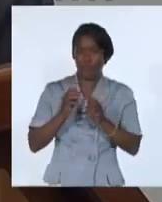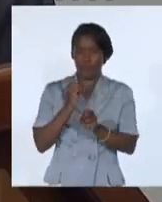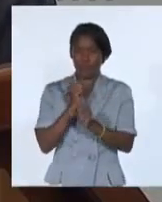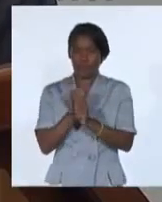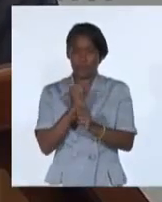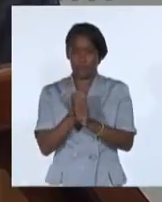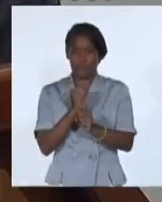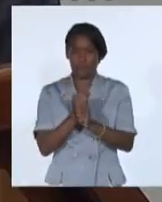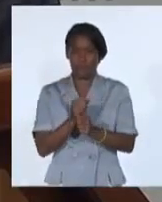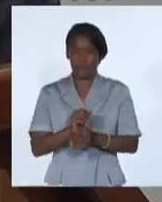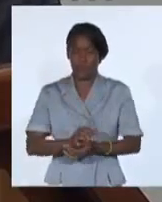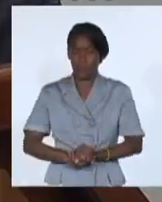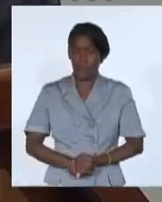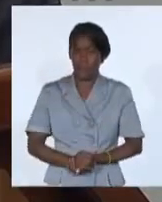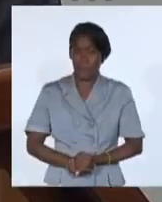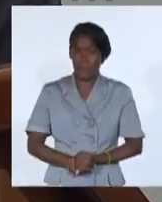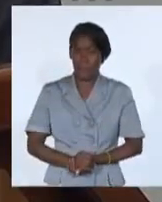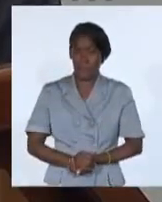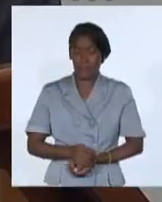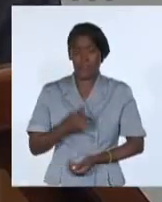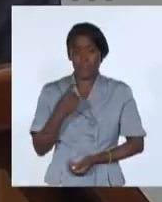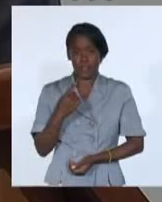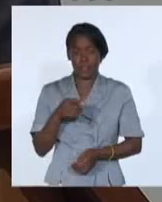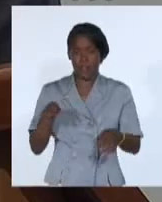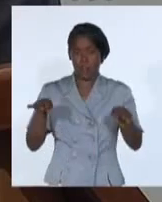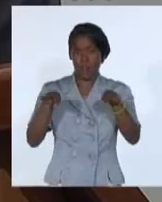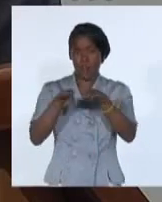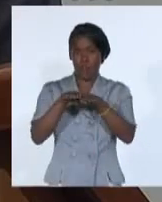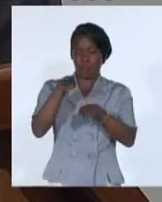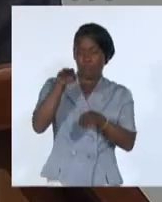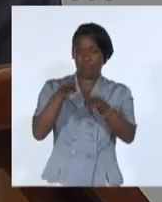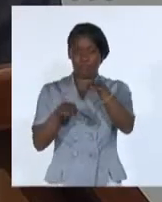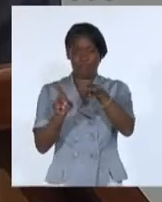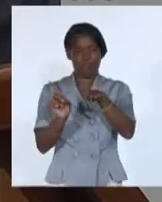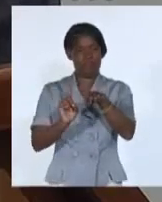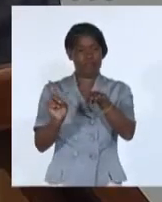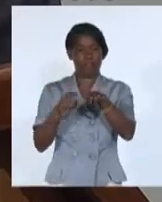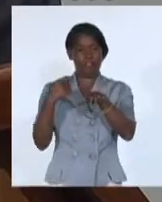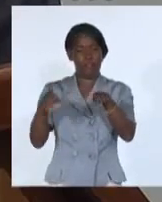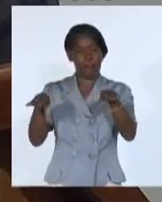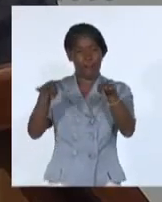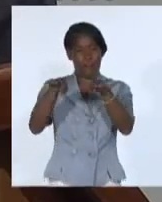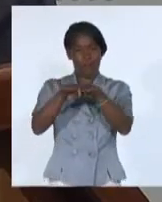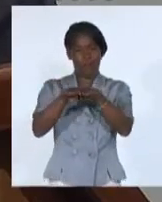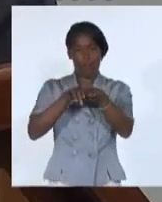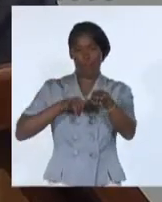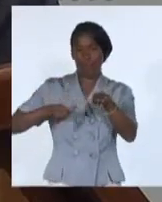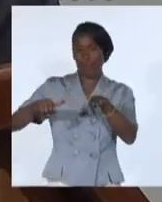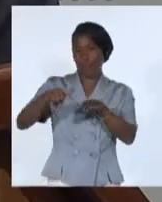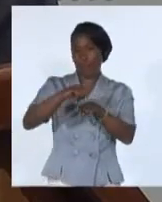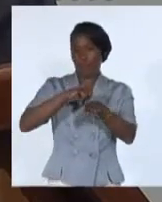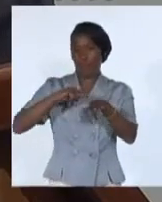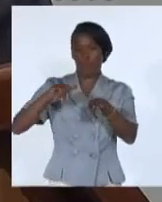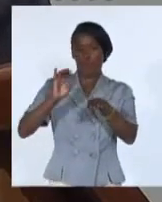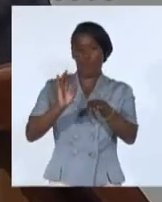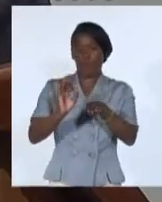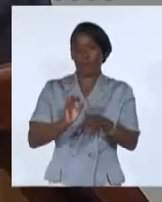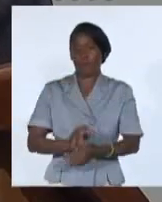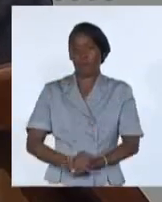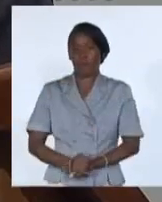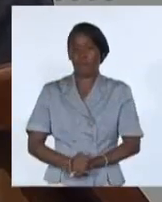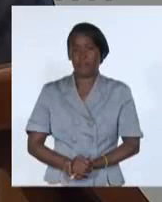para acabar con las desigualdades que no nos permiten avanzar lo suficiente. Esto también es algo